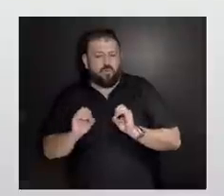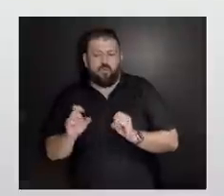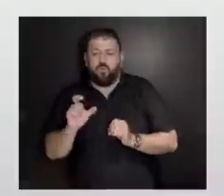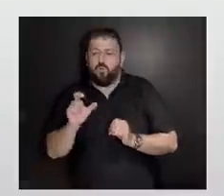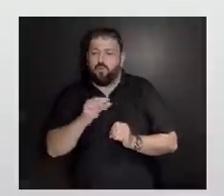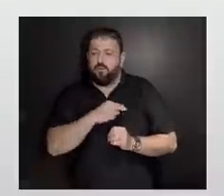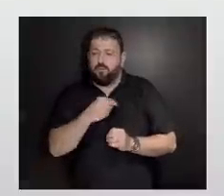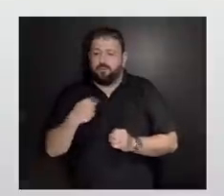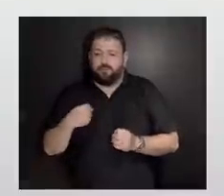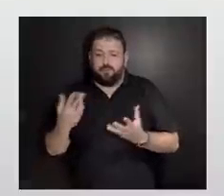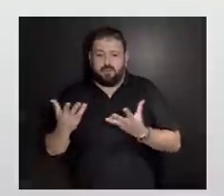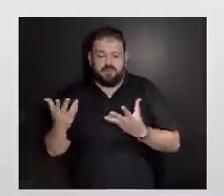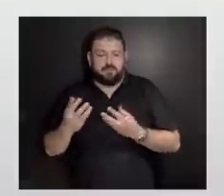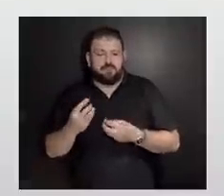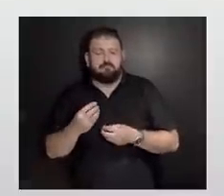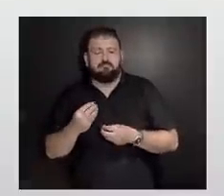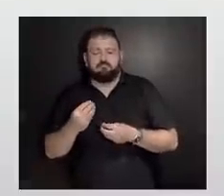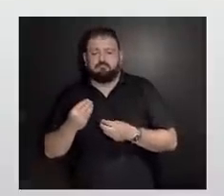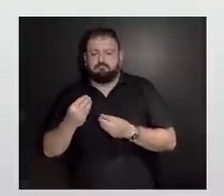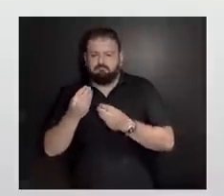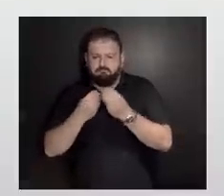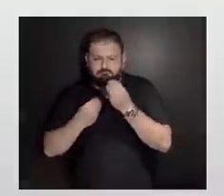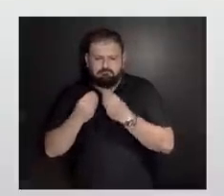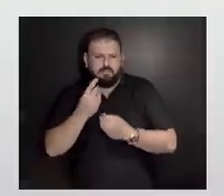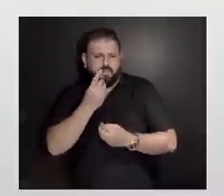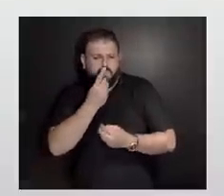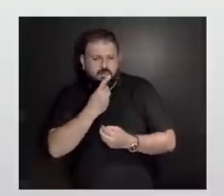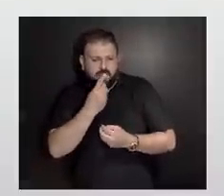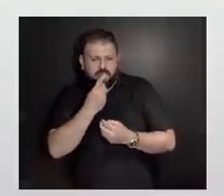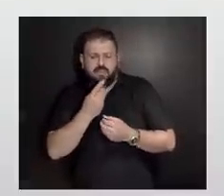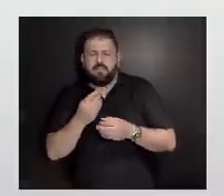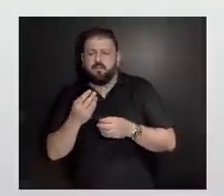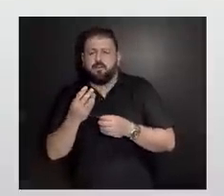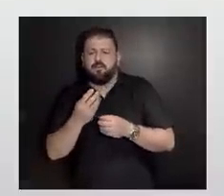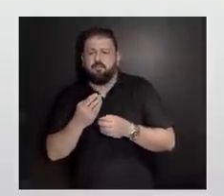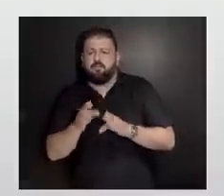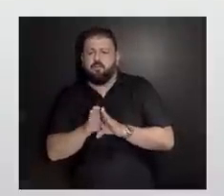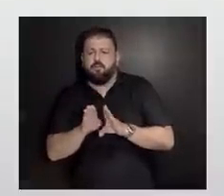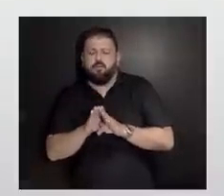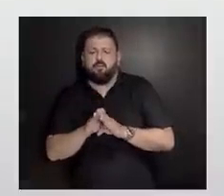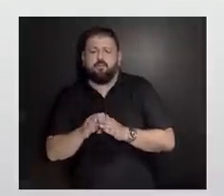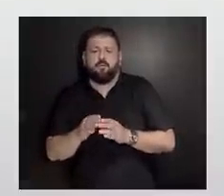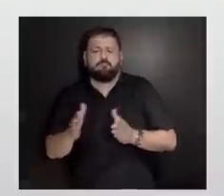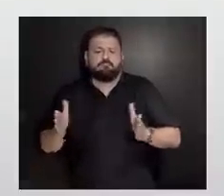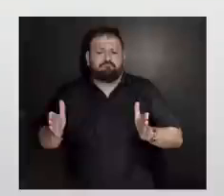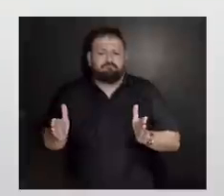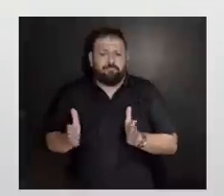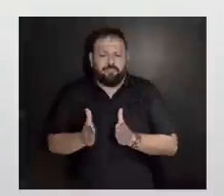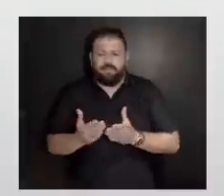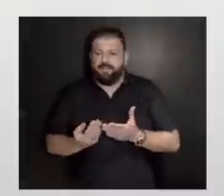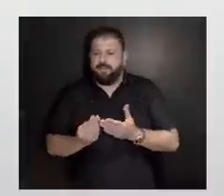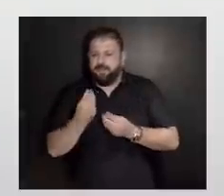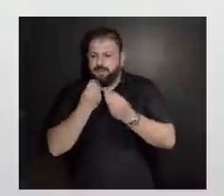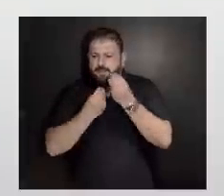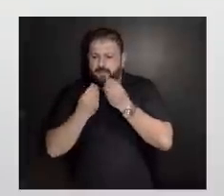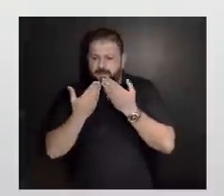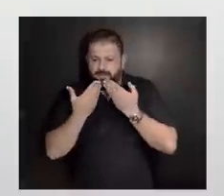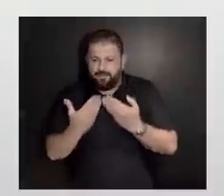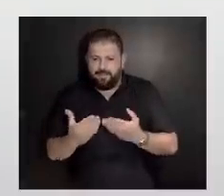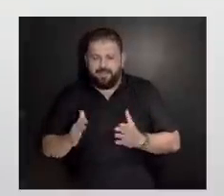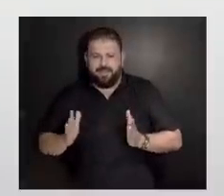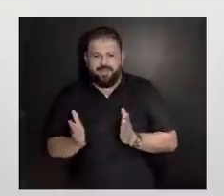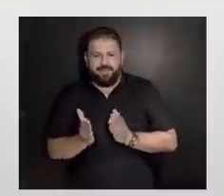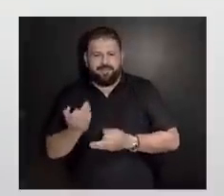una dieta alta en calorías, en azúcares, pero hacemos actividad física, de alguna manera el ejercicio nos ayuda pues a que esto se utilice como